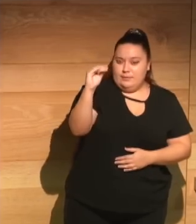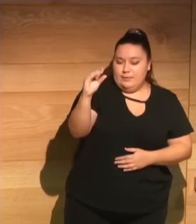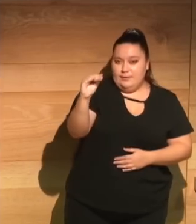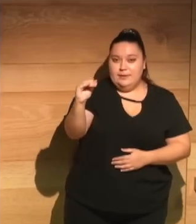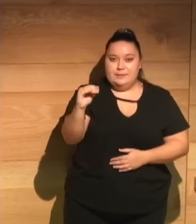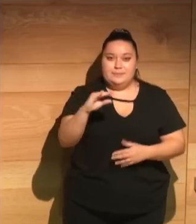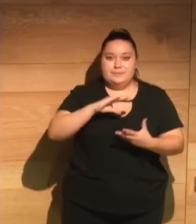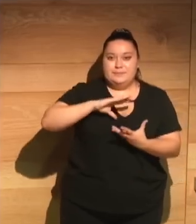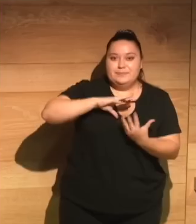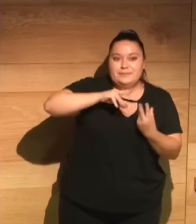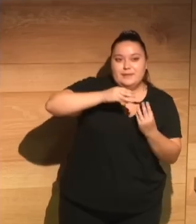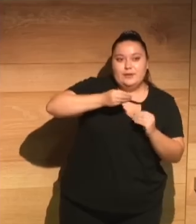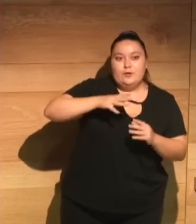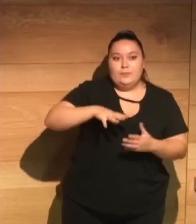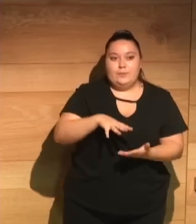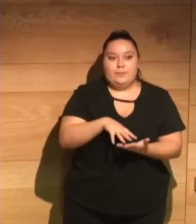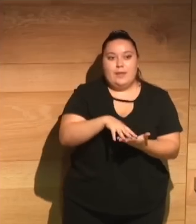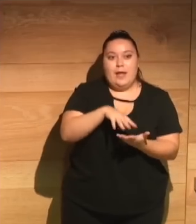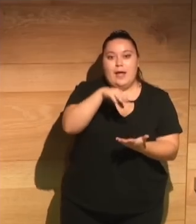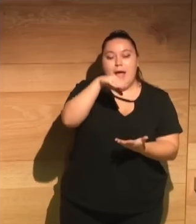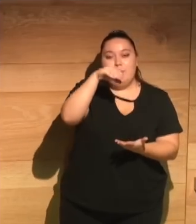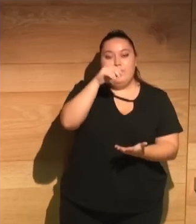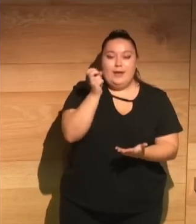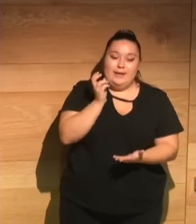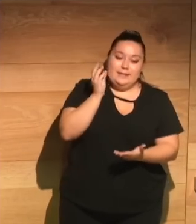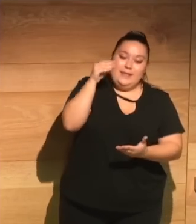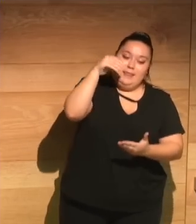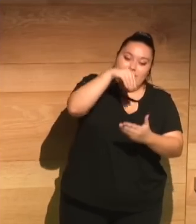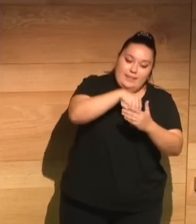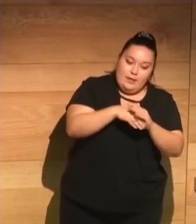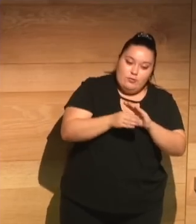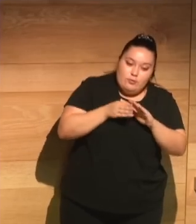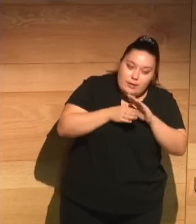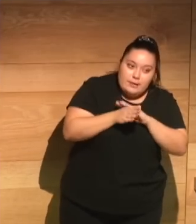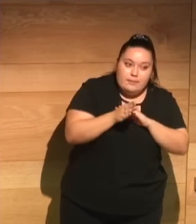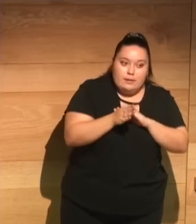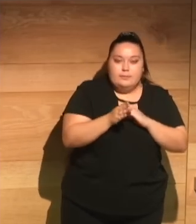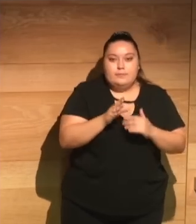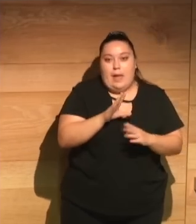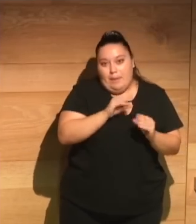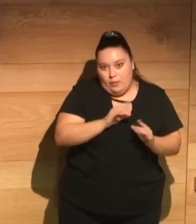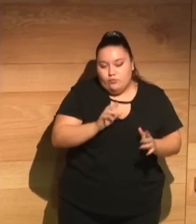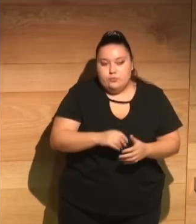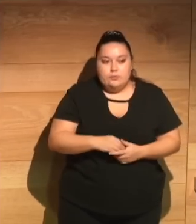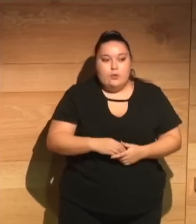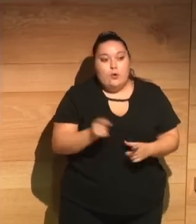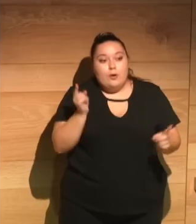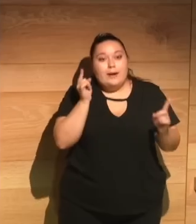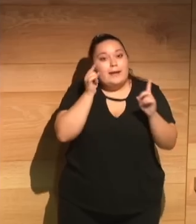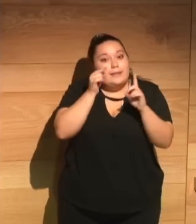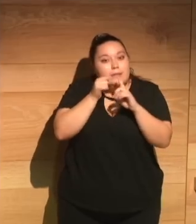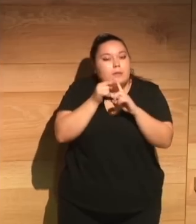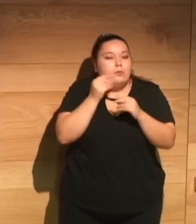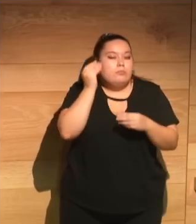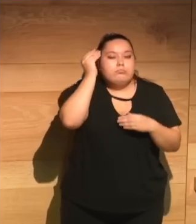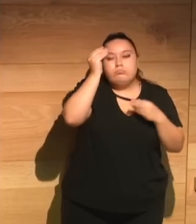mundo subterráneo, que se metía en los volcanes apagados, evidentemente, o con poco humo, para poder tratar de